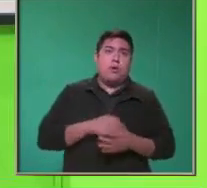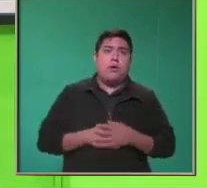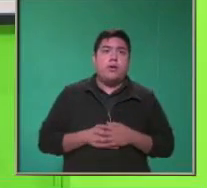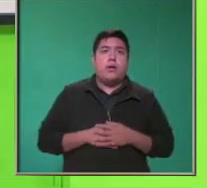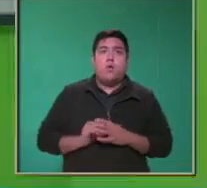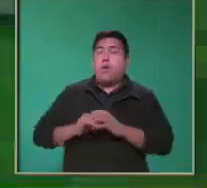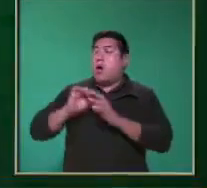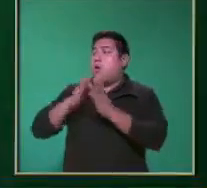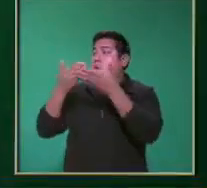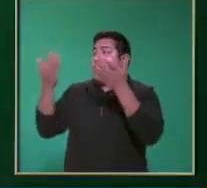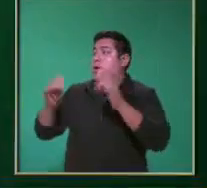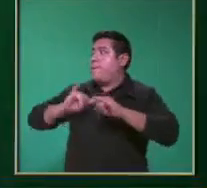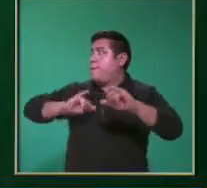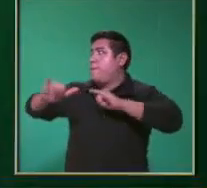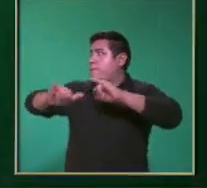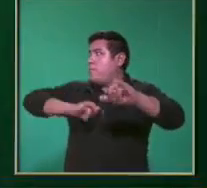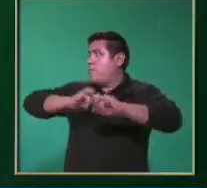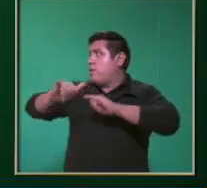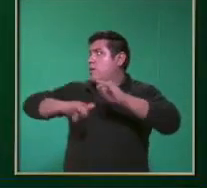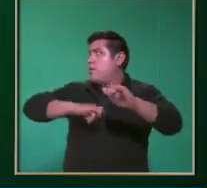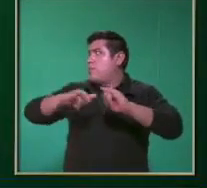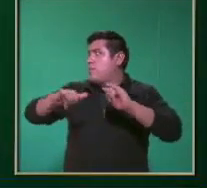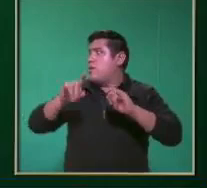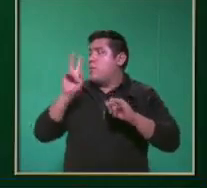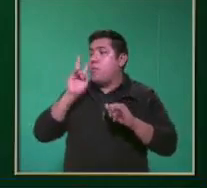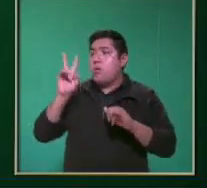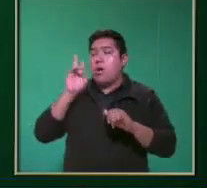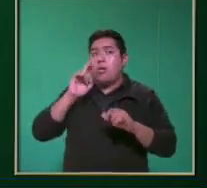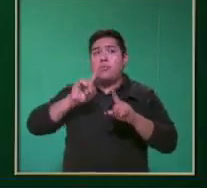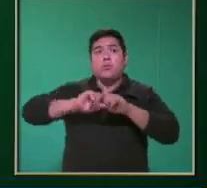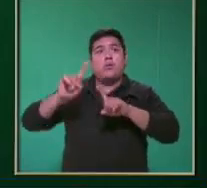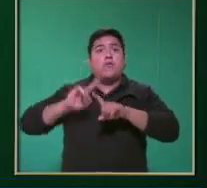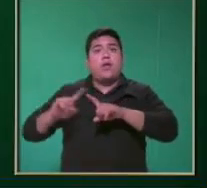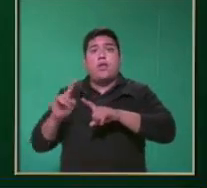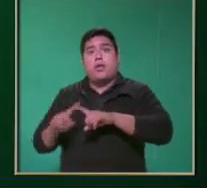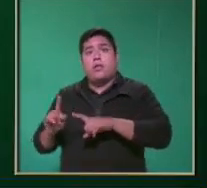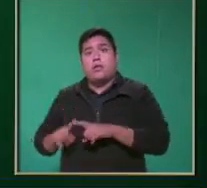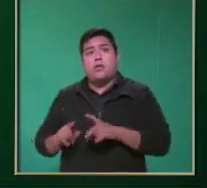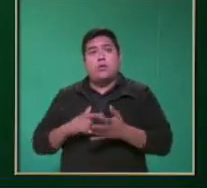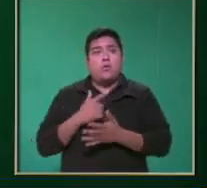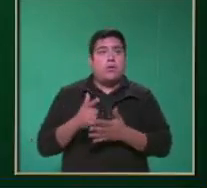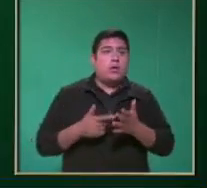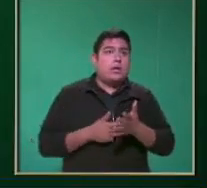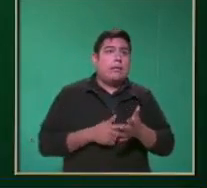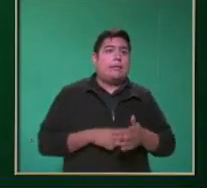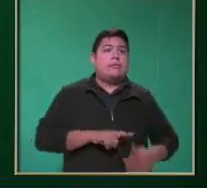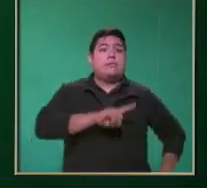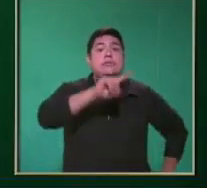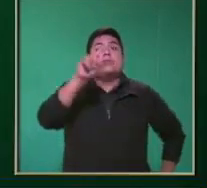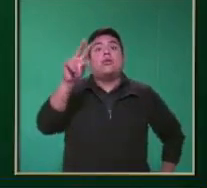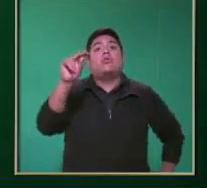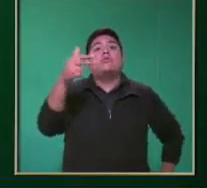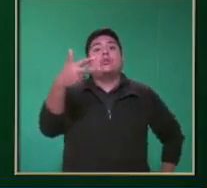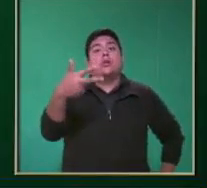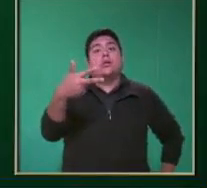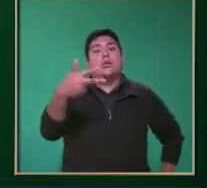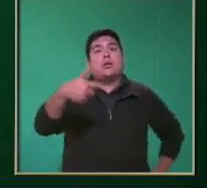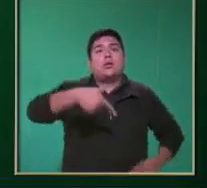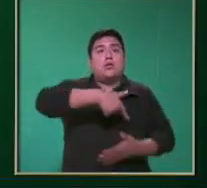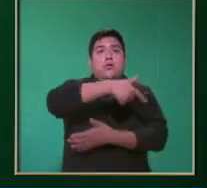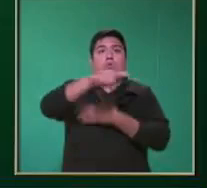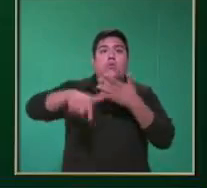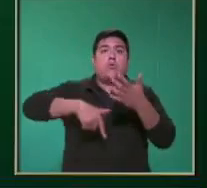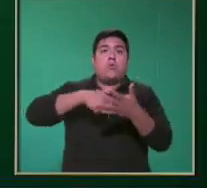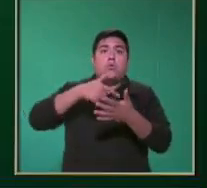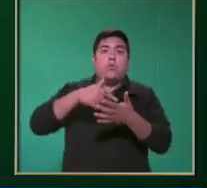este mapa puedes observar cada una de las zonas. Hablamos de 183 áreas